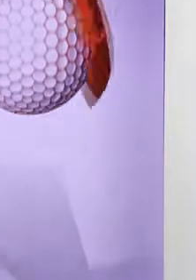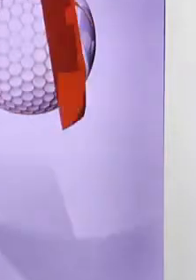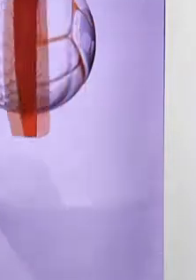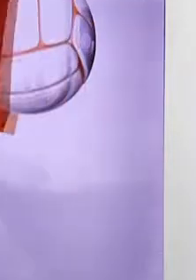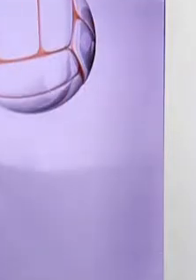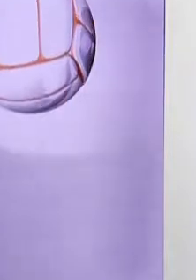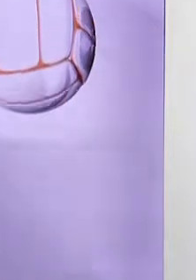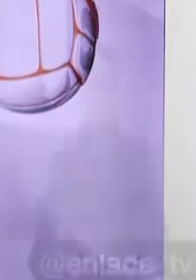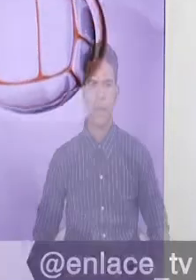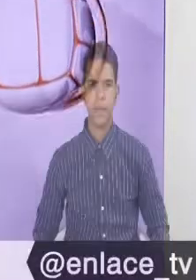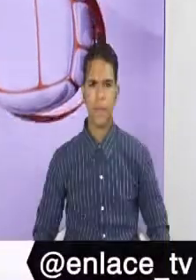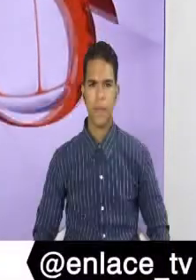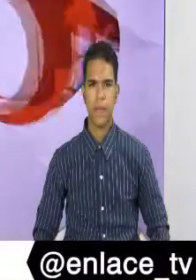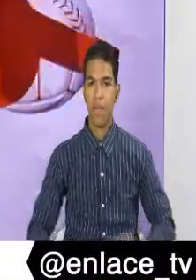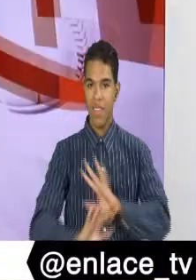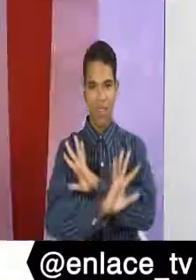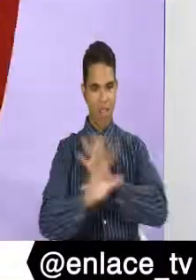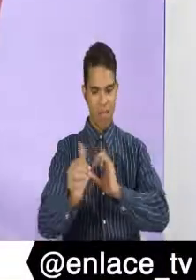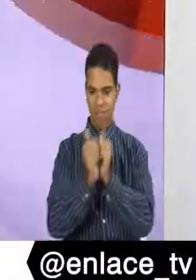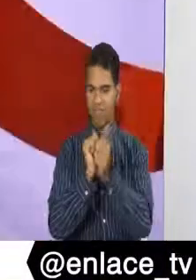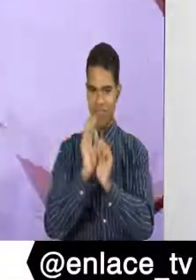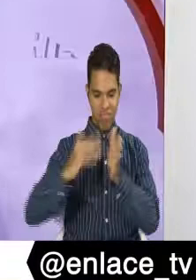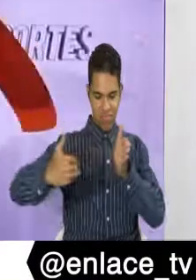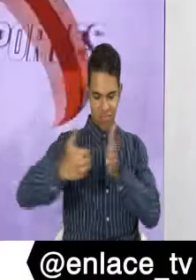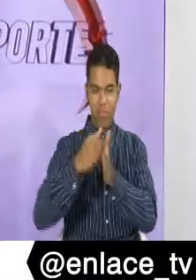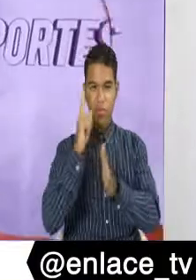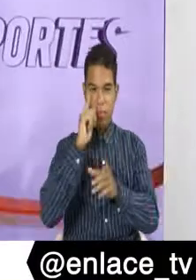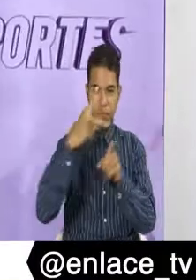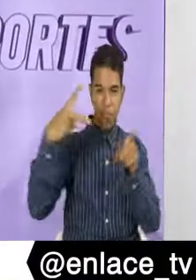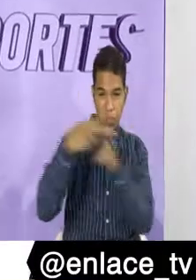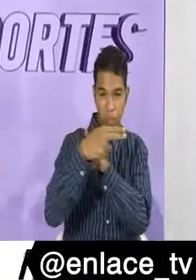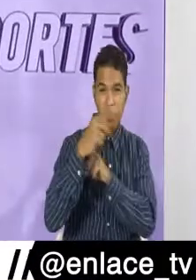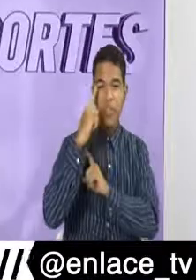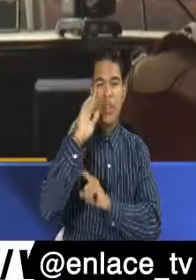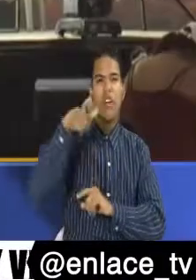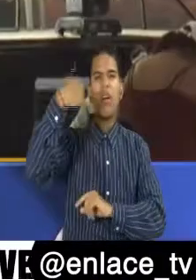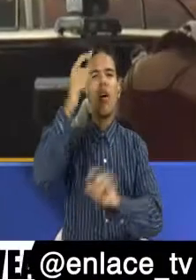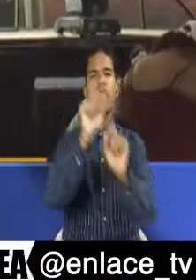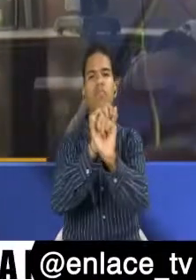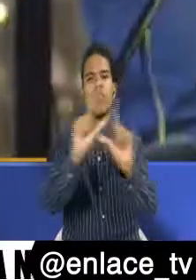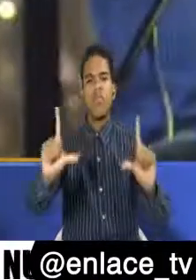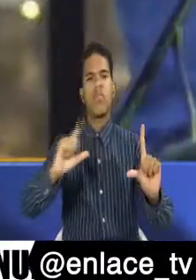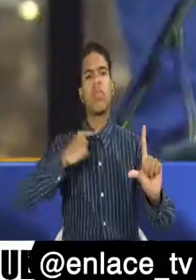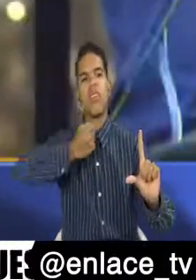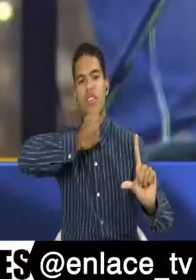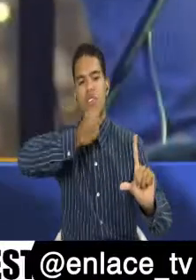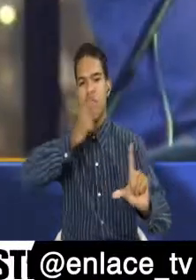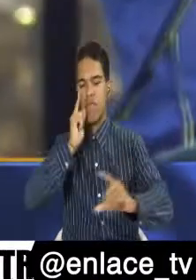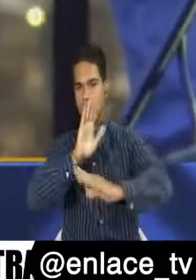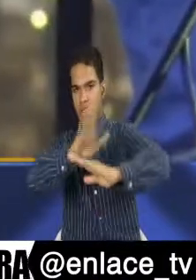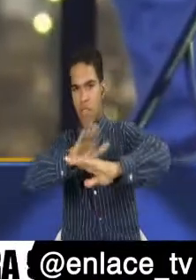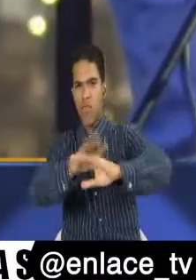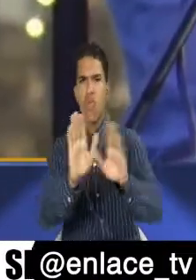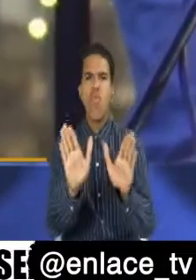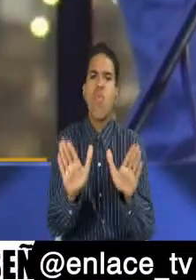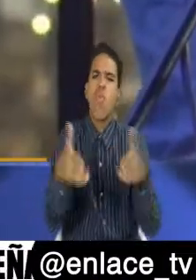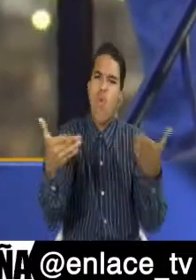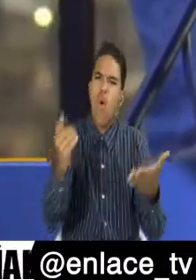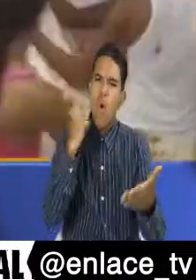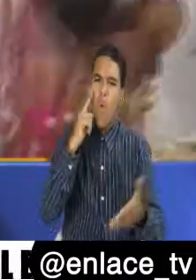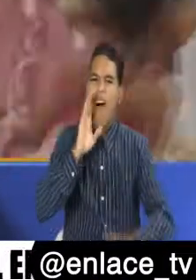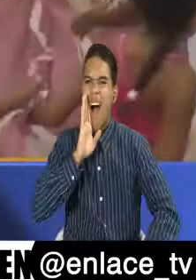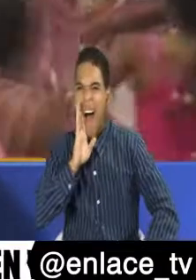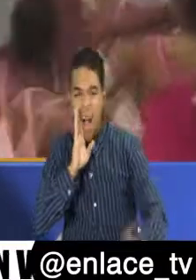Muy bien, es por el momento todo en deportes. Hacemos una pausa en Enlace Noticias. Al regresar les estaremos contando sobre cómo terminó la convocatoria